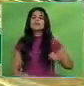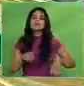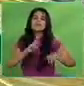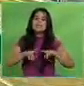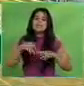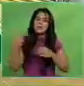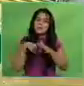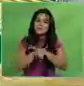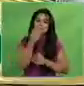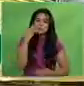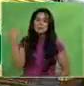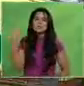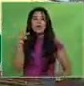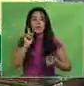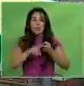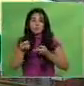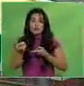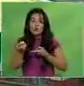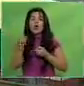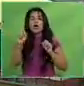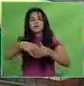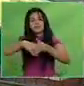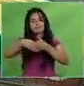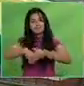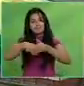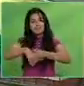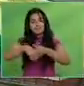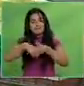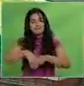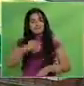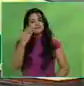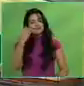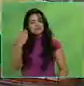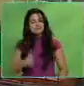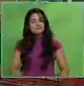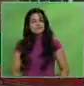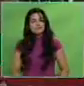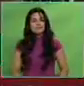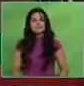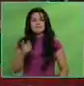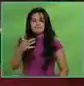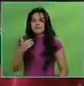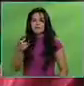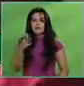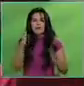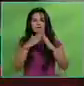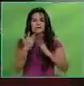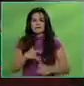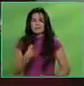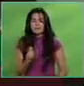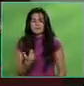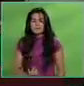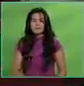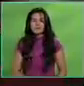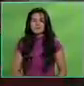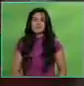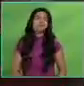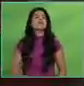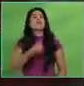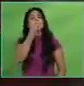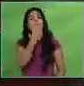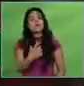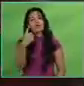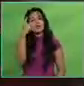primero, del esposo, ¿verdad? Mucho gusto, ¿vale? ¿Cómo te sientes en tu casa? Bueno, muy